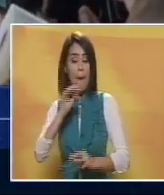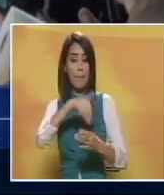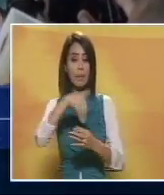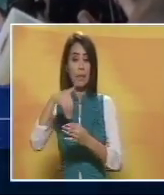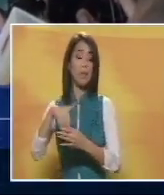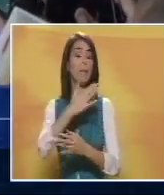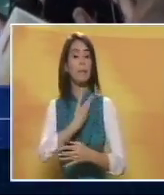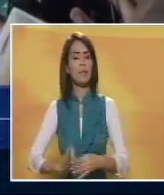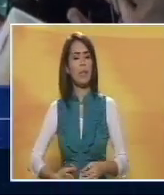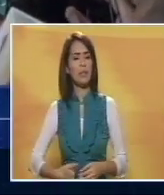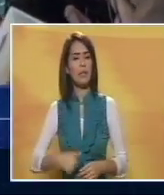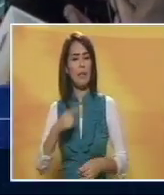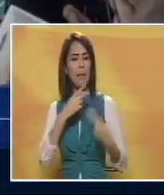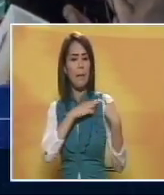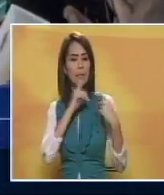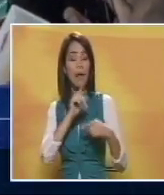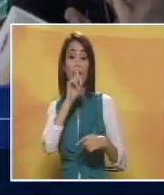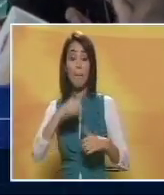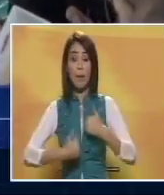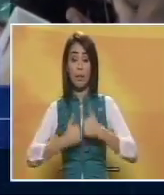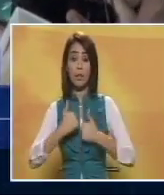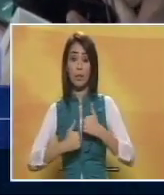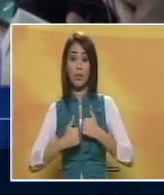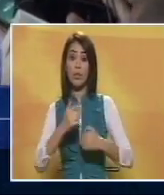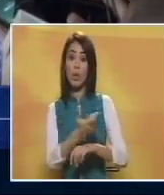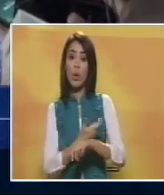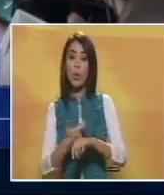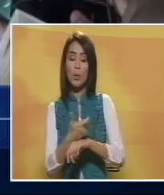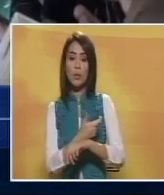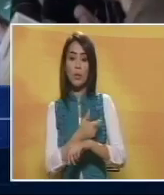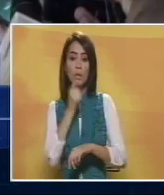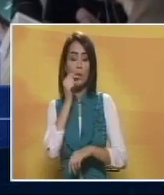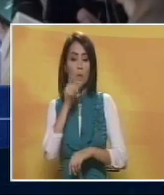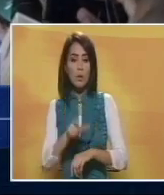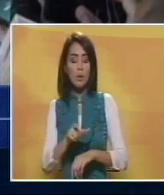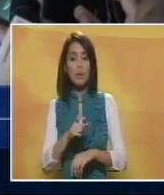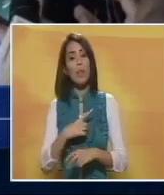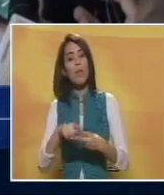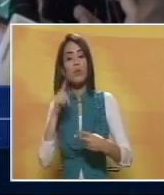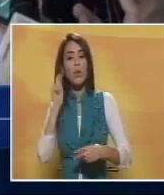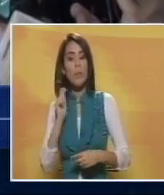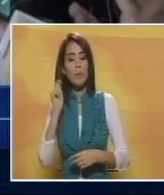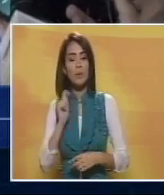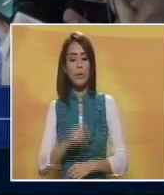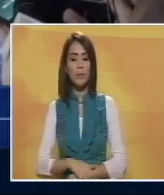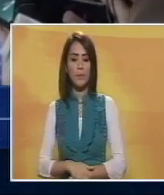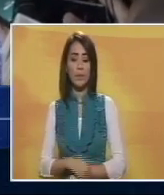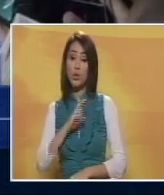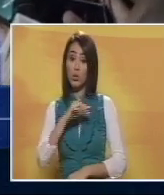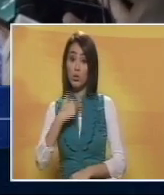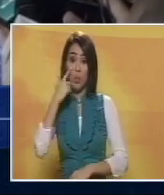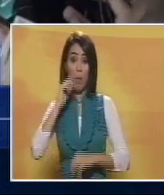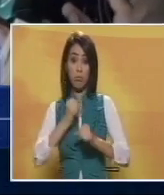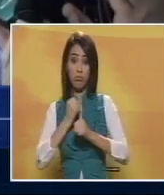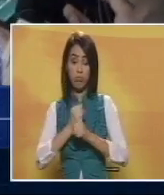de la República, están también las candidaturas de gobernadores, de senadores, de diputados y de junta que nosotros vamos a